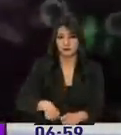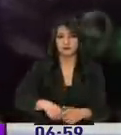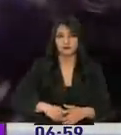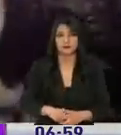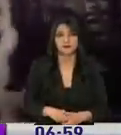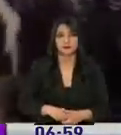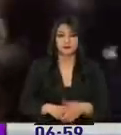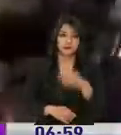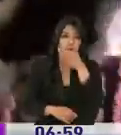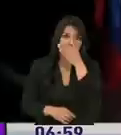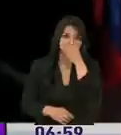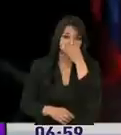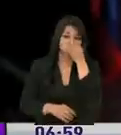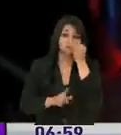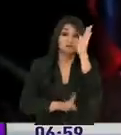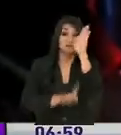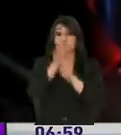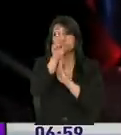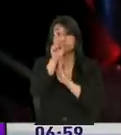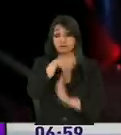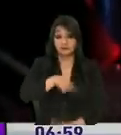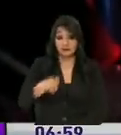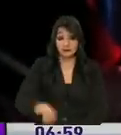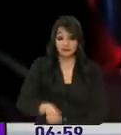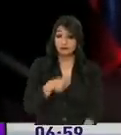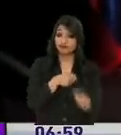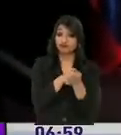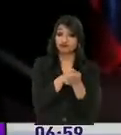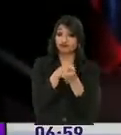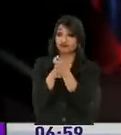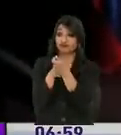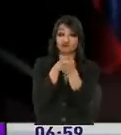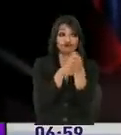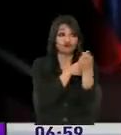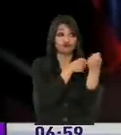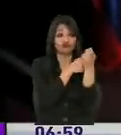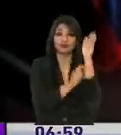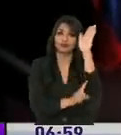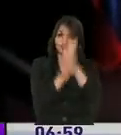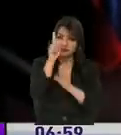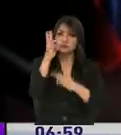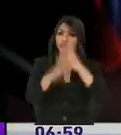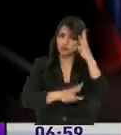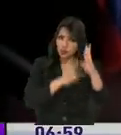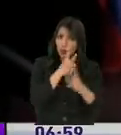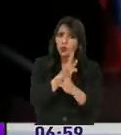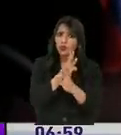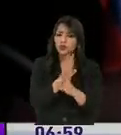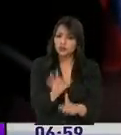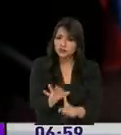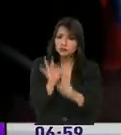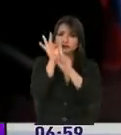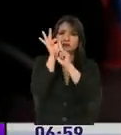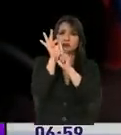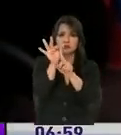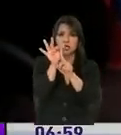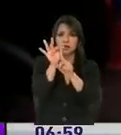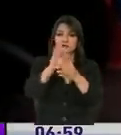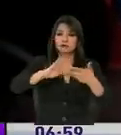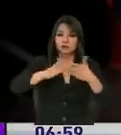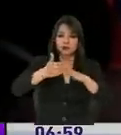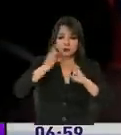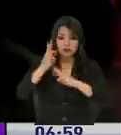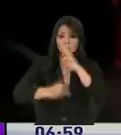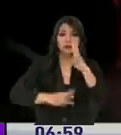desarrollo de China ha contribuido en gran medida al desarrollo mundial, especialmente los pueblos del